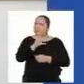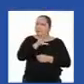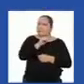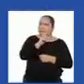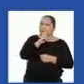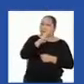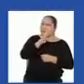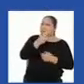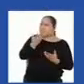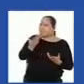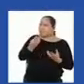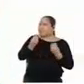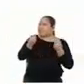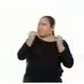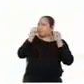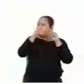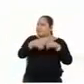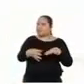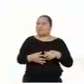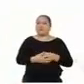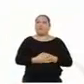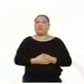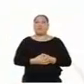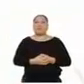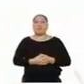manera.